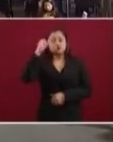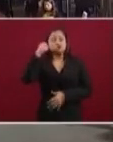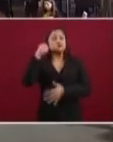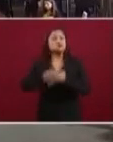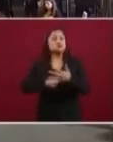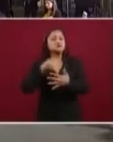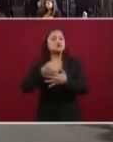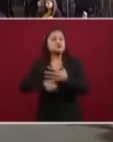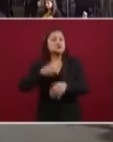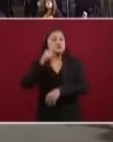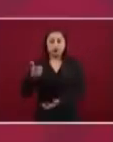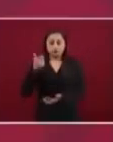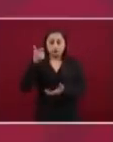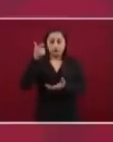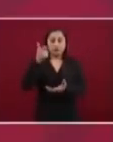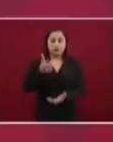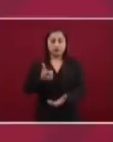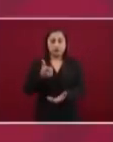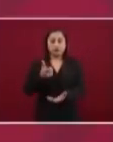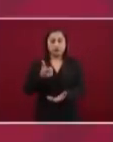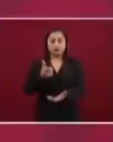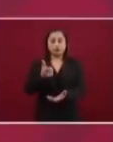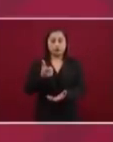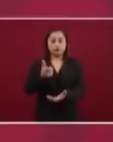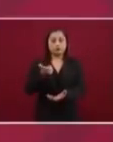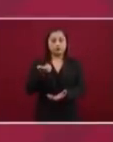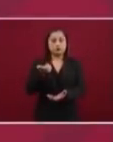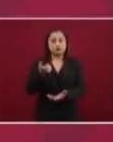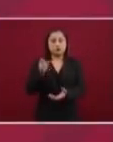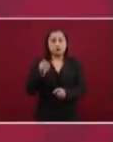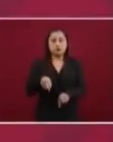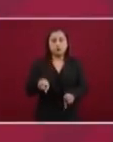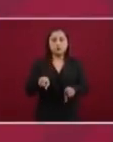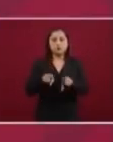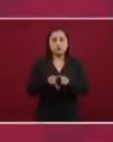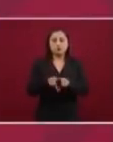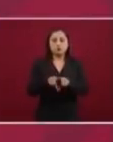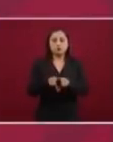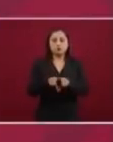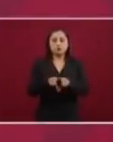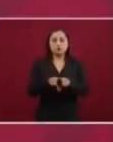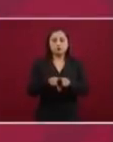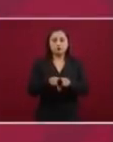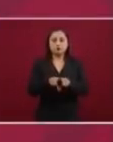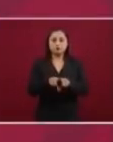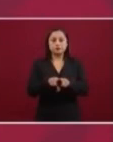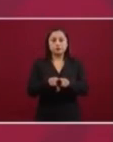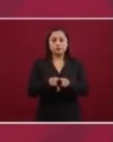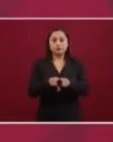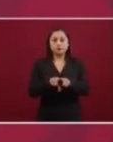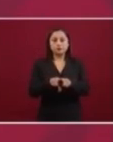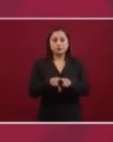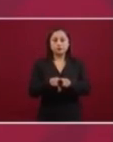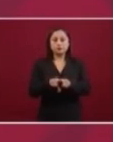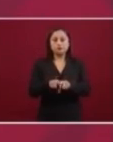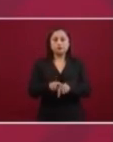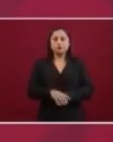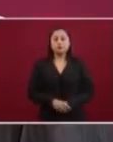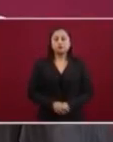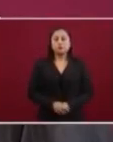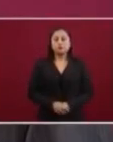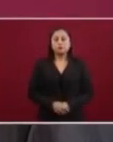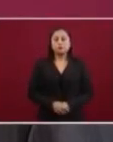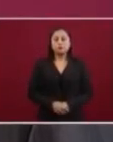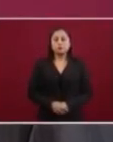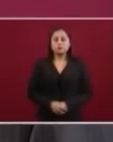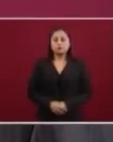gastos correspondientes y ese fondo precisamente lleva en disminución con el riesgo que caigamos a un 10% al término de este